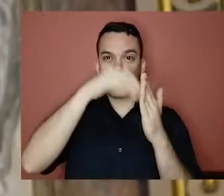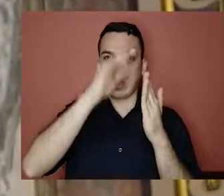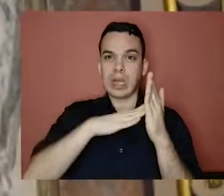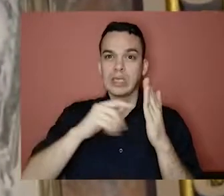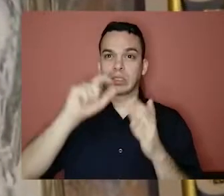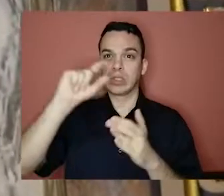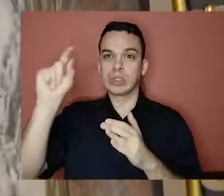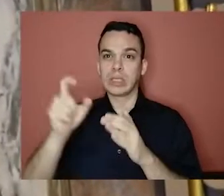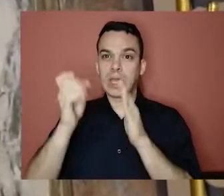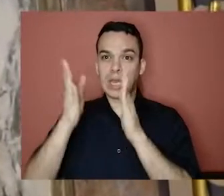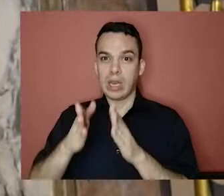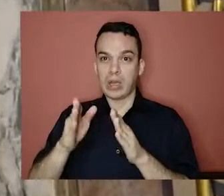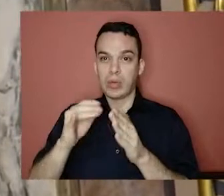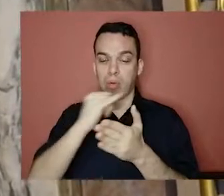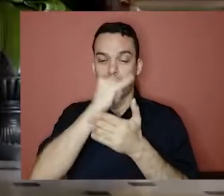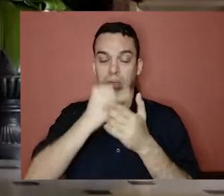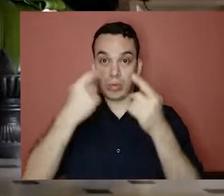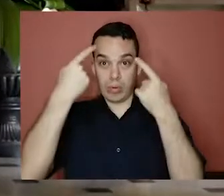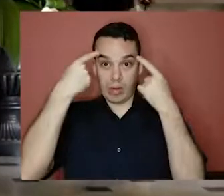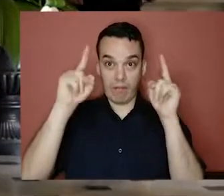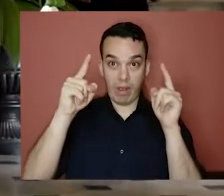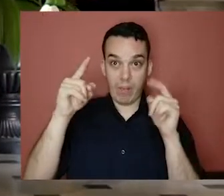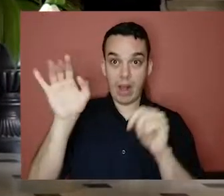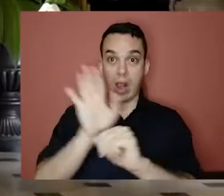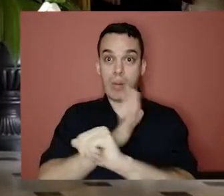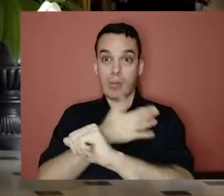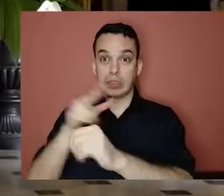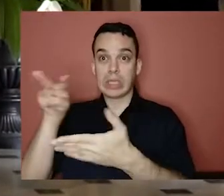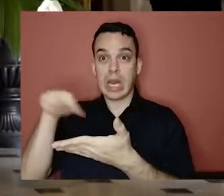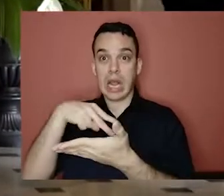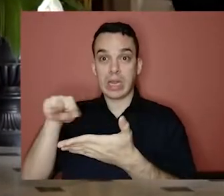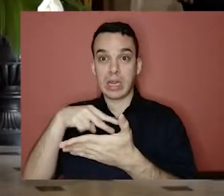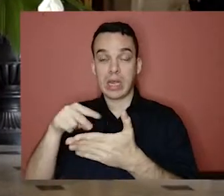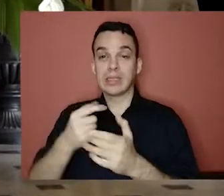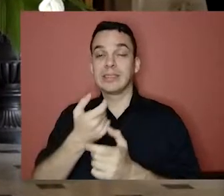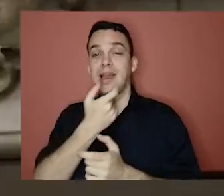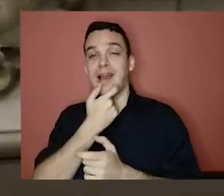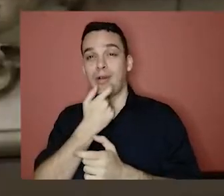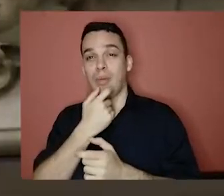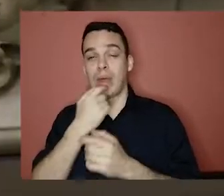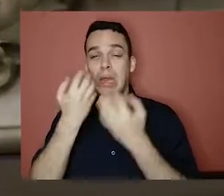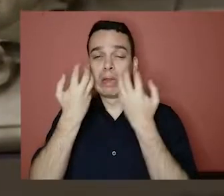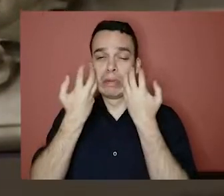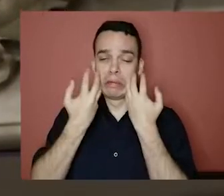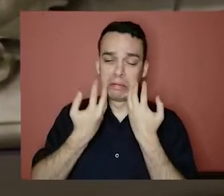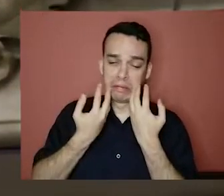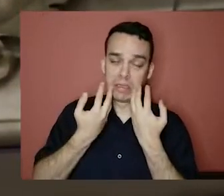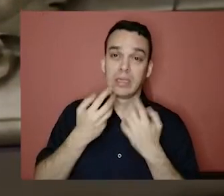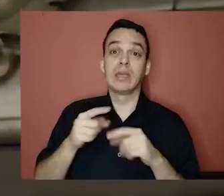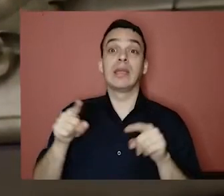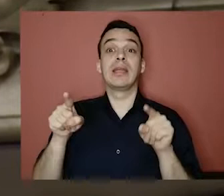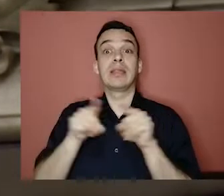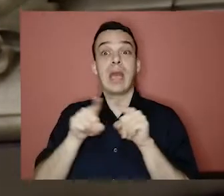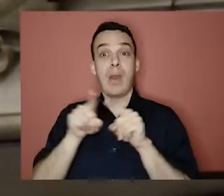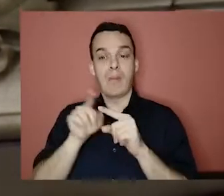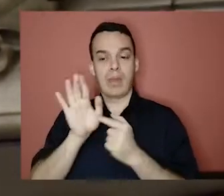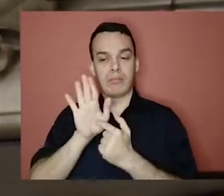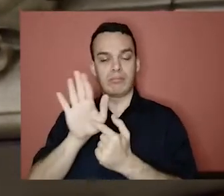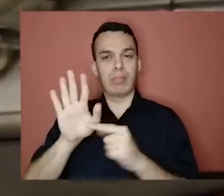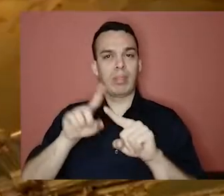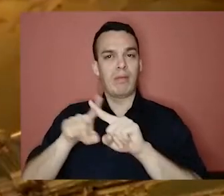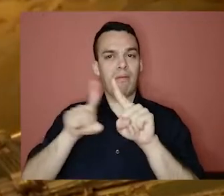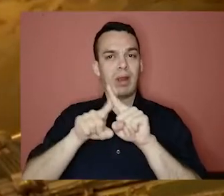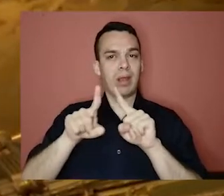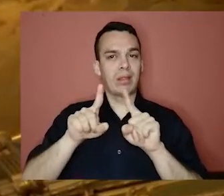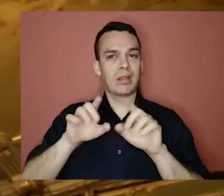Resguarda invaluables obras de arte elaboradas por maestros italianos, como las esculturas de la fama, la música, la danza, la comedia